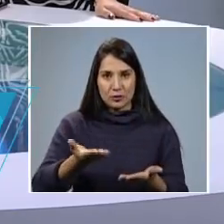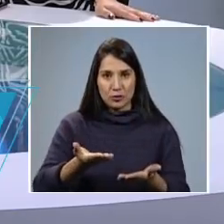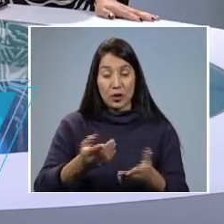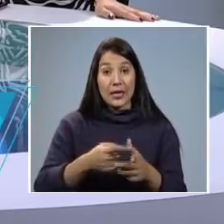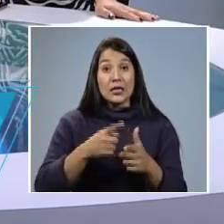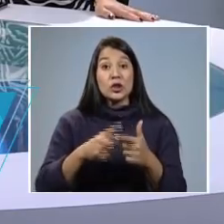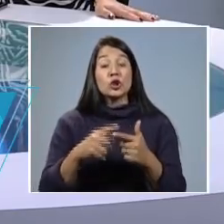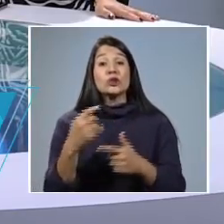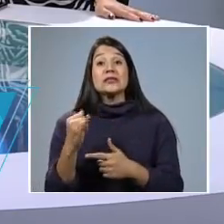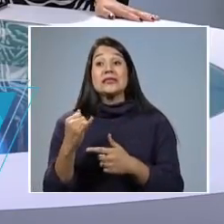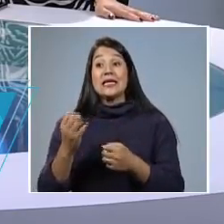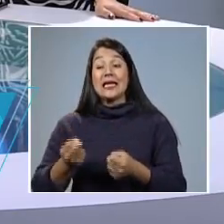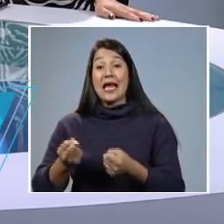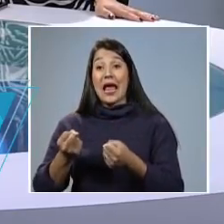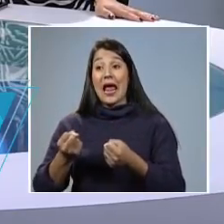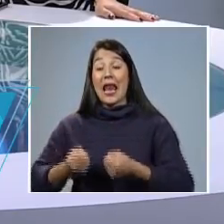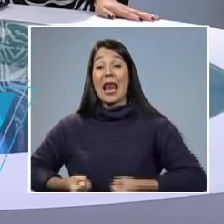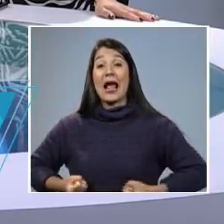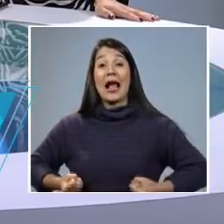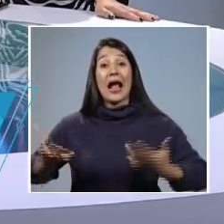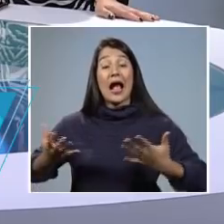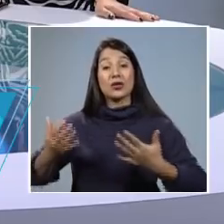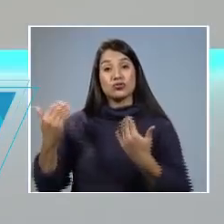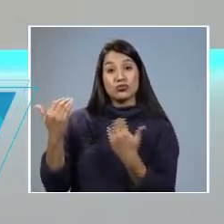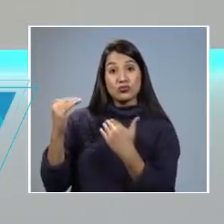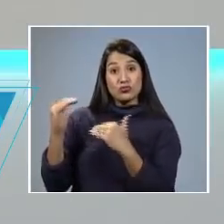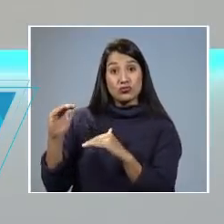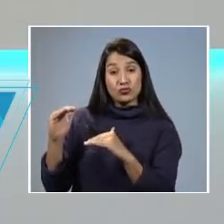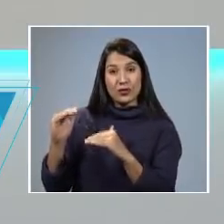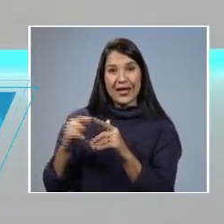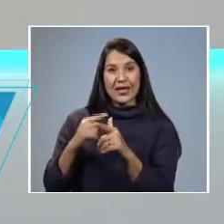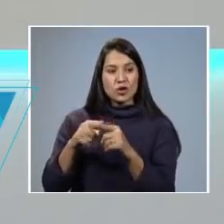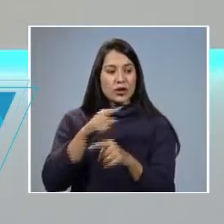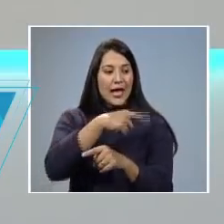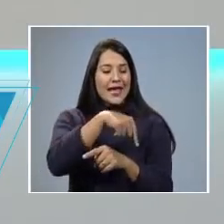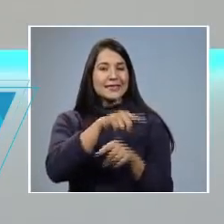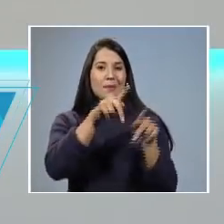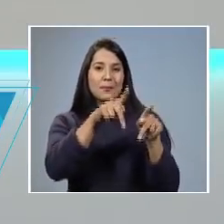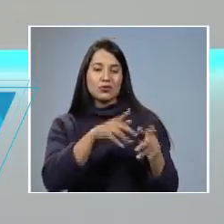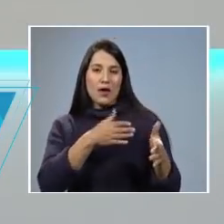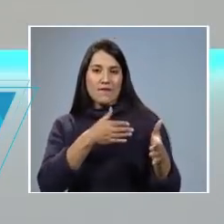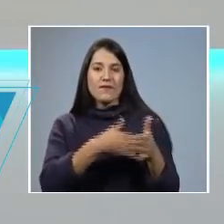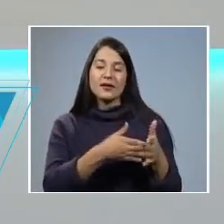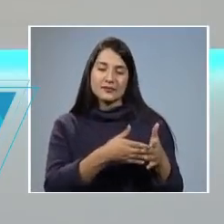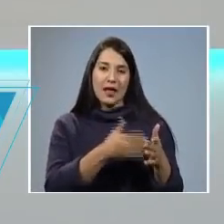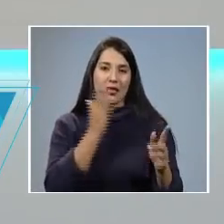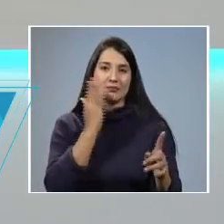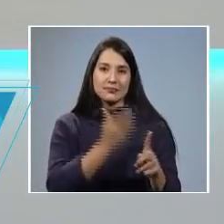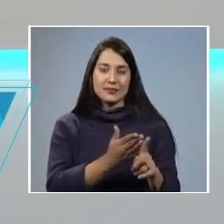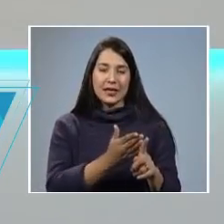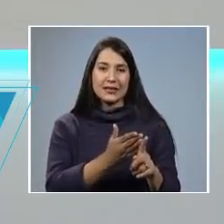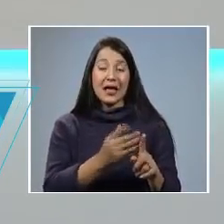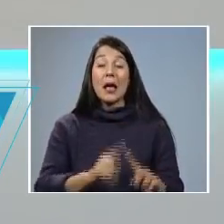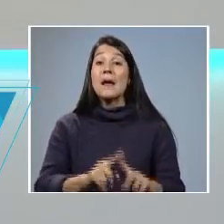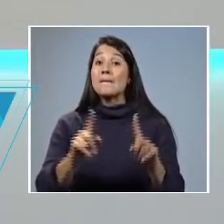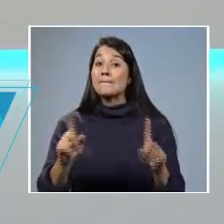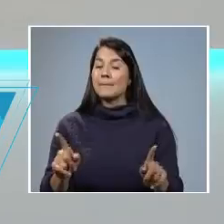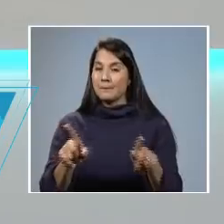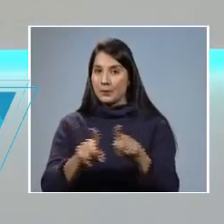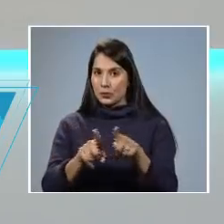contraemos el gasto del Estado, la inversión social del Estado, ese tipo de personas van a tener una afectación directa. Pero no solo